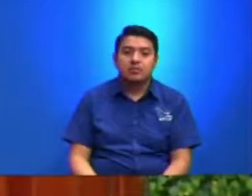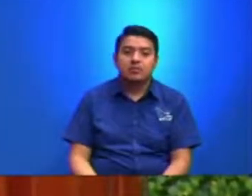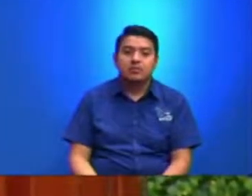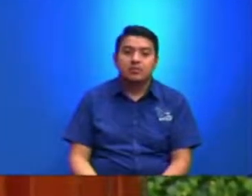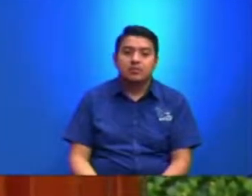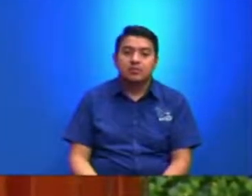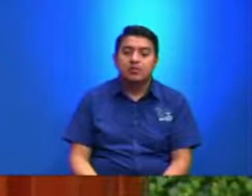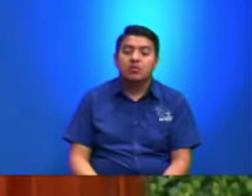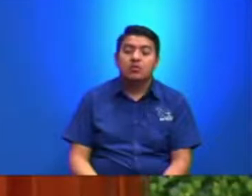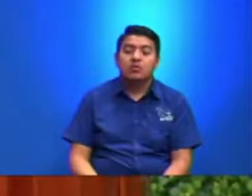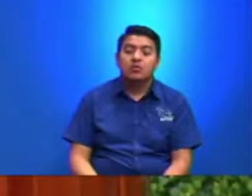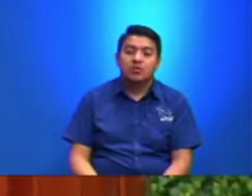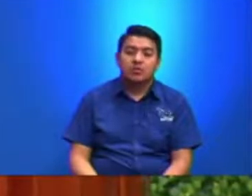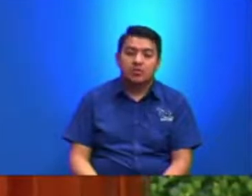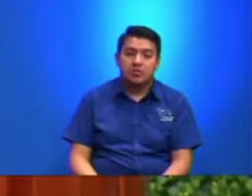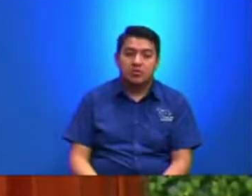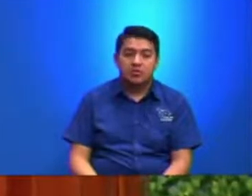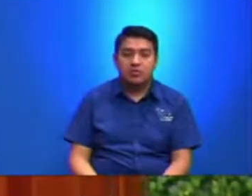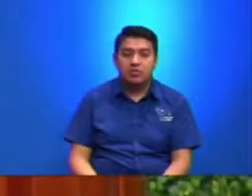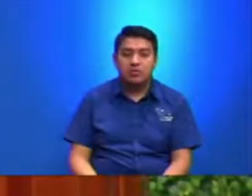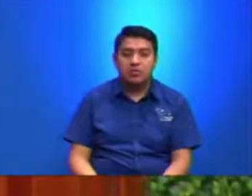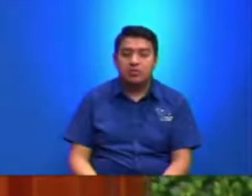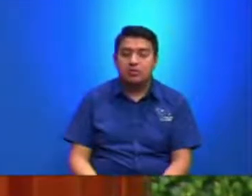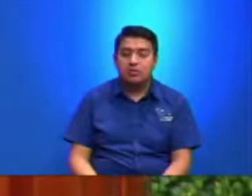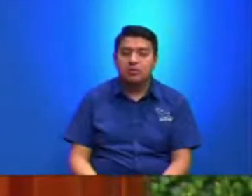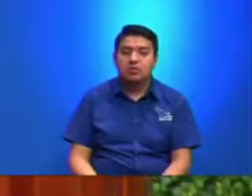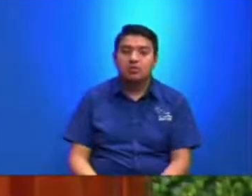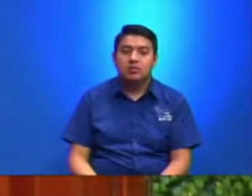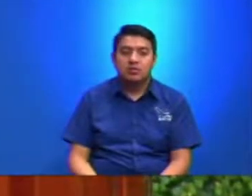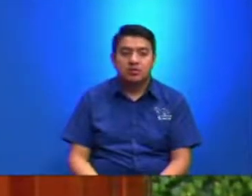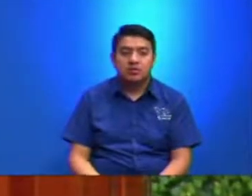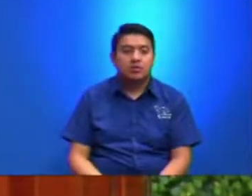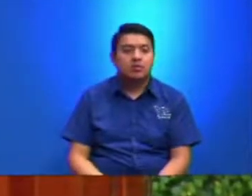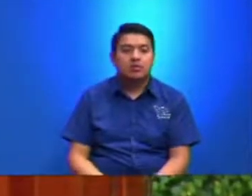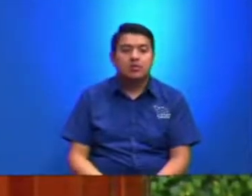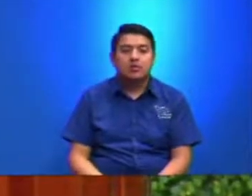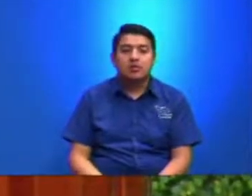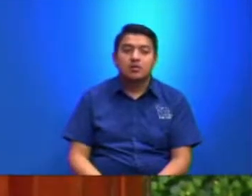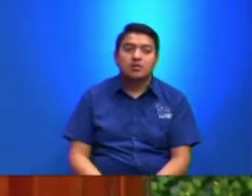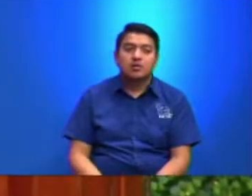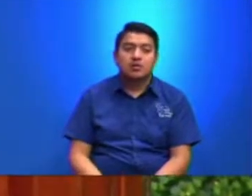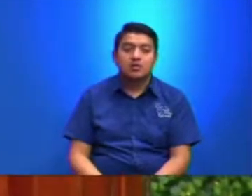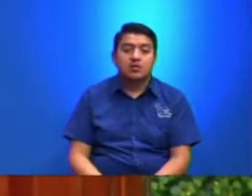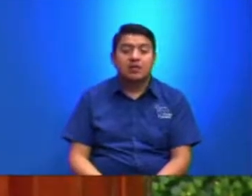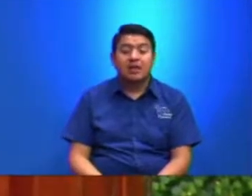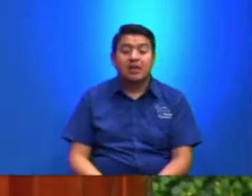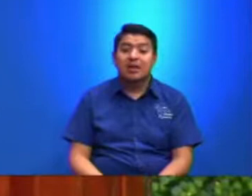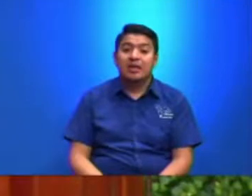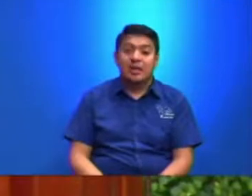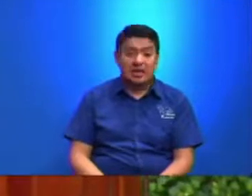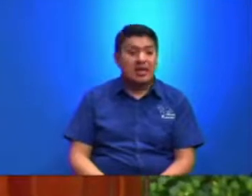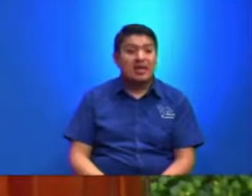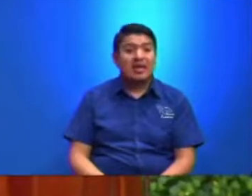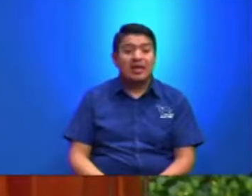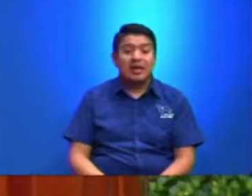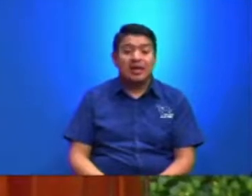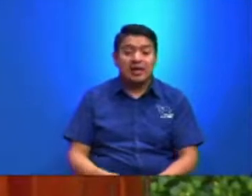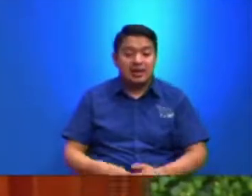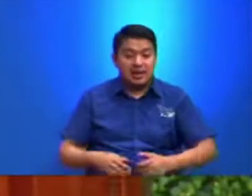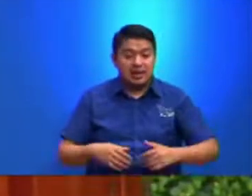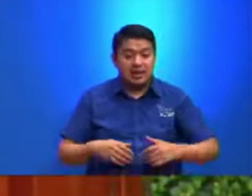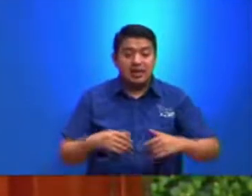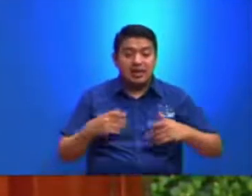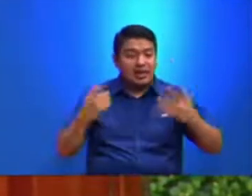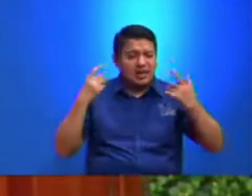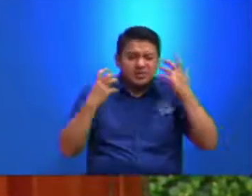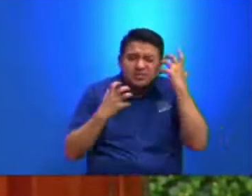que yo diga, sí se le puede olvidar, pero lo que usted dijo, jamás. Porque el sufrimiento, el estrés, le ayuda a